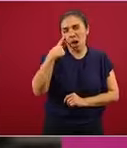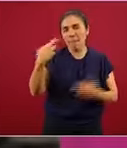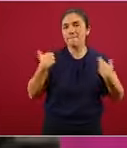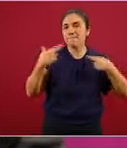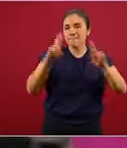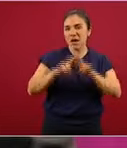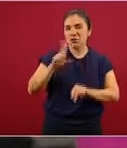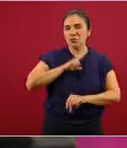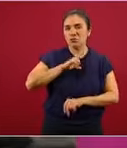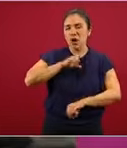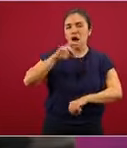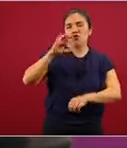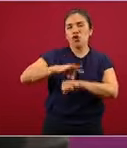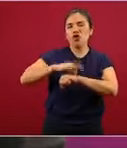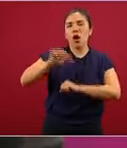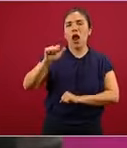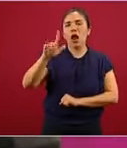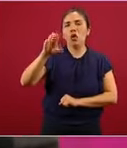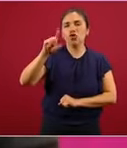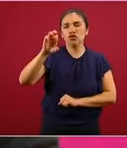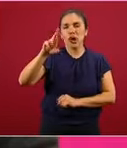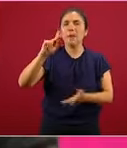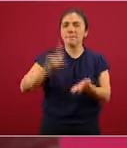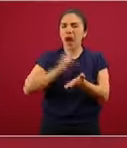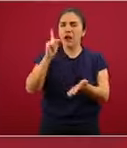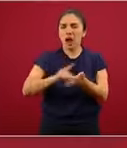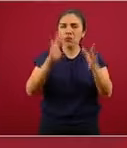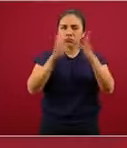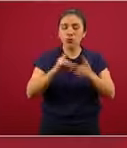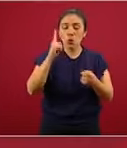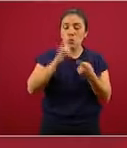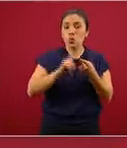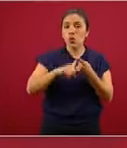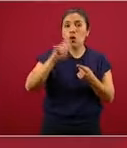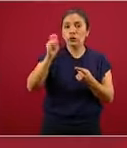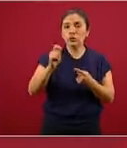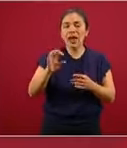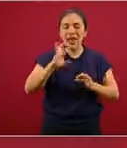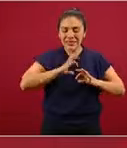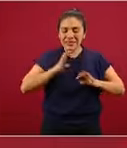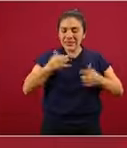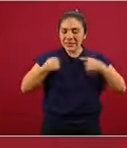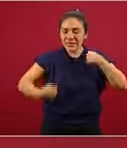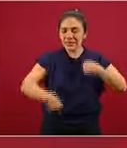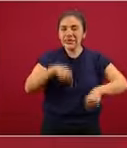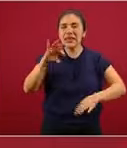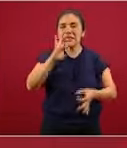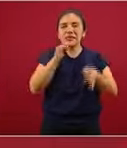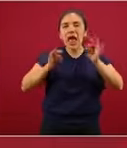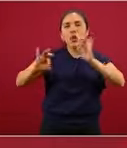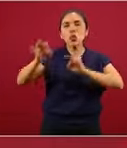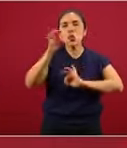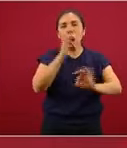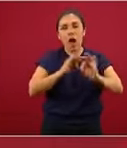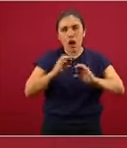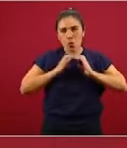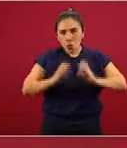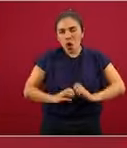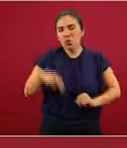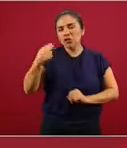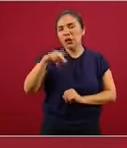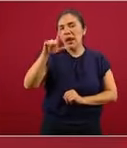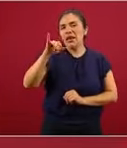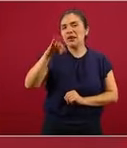maestro, el doctor Alcocer, ha explicado en varias ocasiones. Uno es la inmunidad celular, hay un grupo de células,